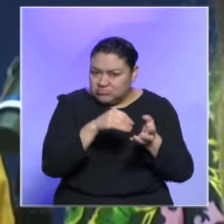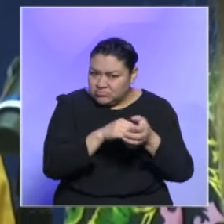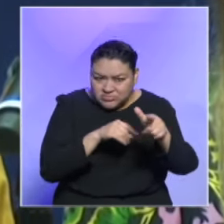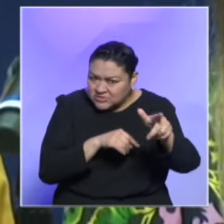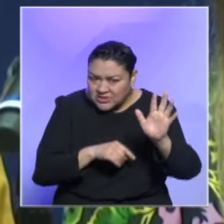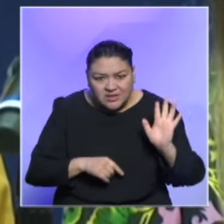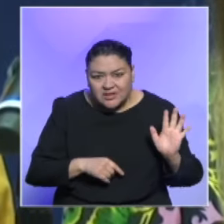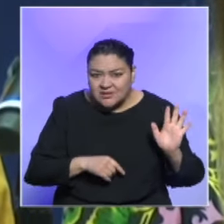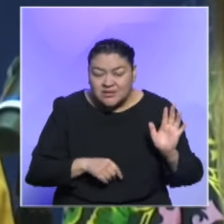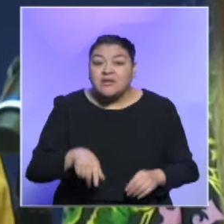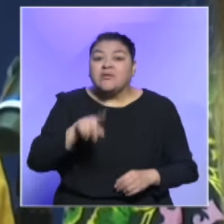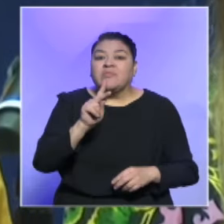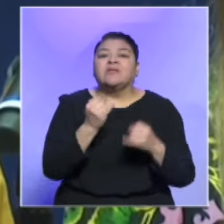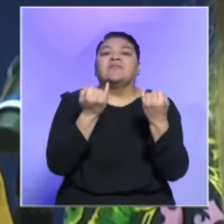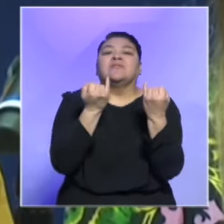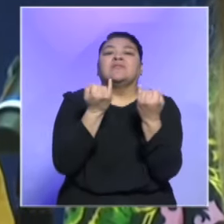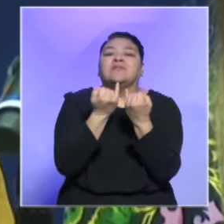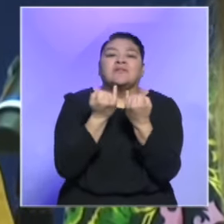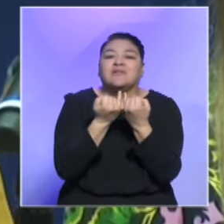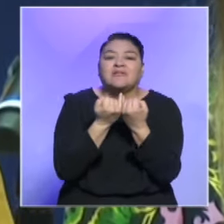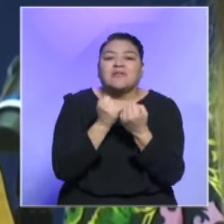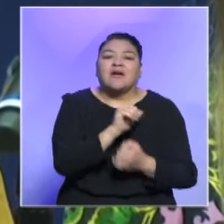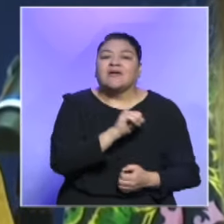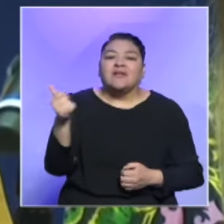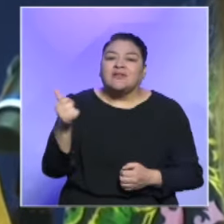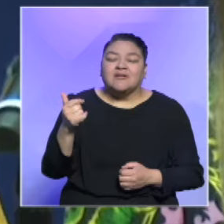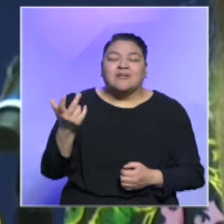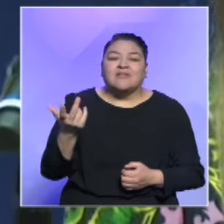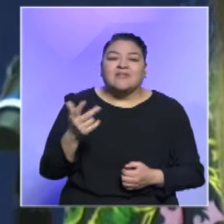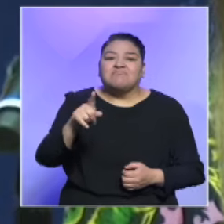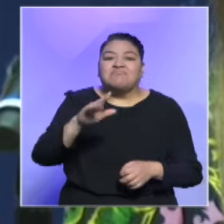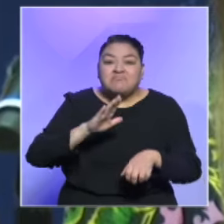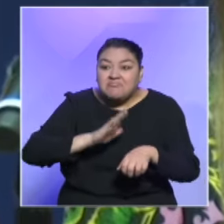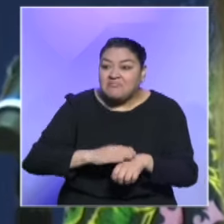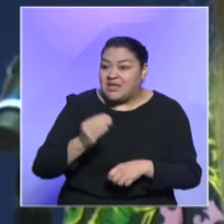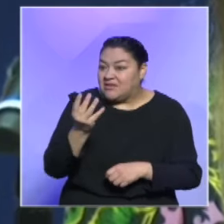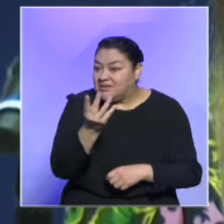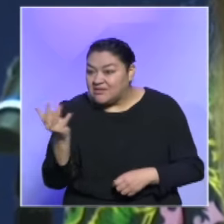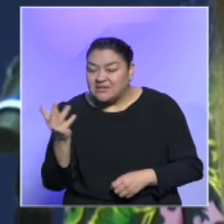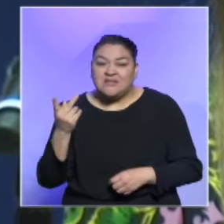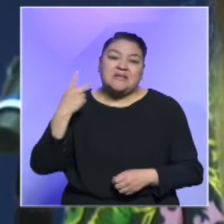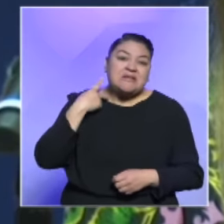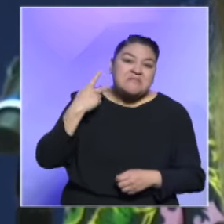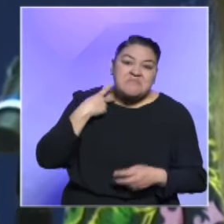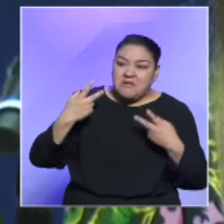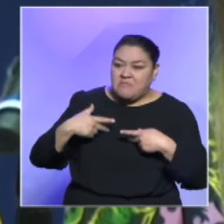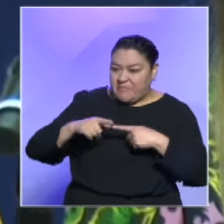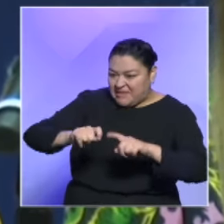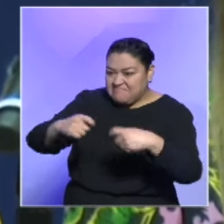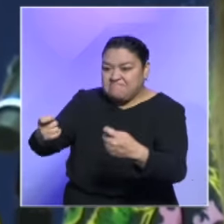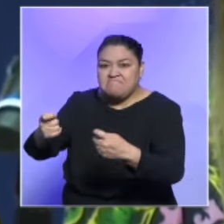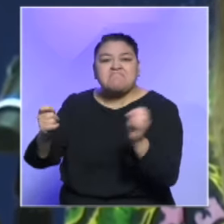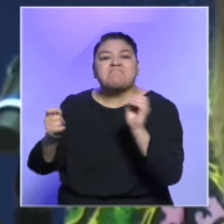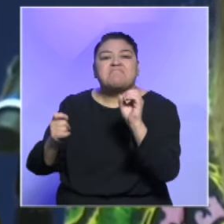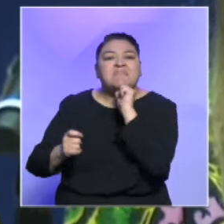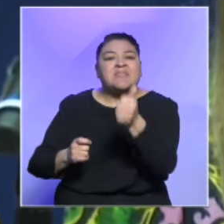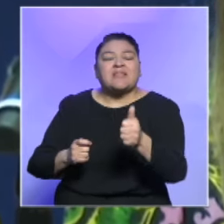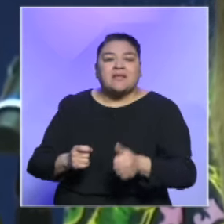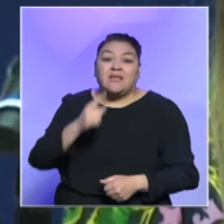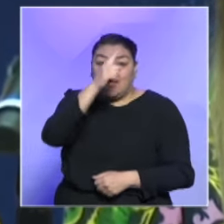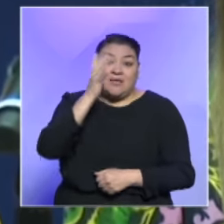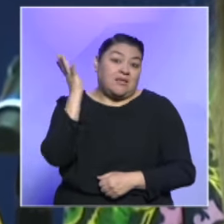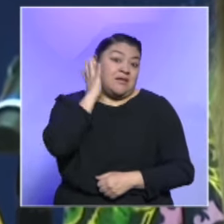para, vamos a decirlo así, aumentar la politización de la ciudadanía. Tan es así que ahorita en el